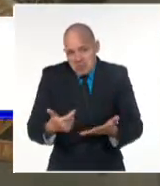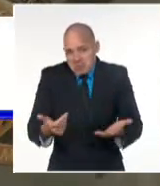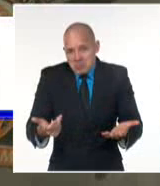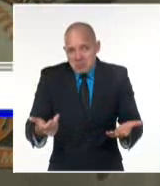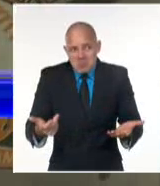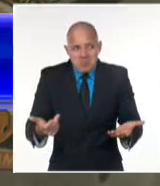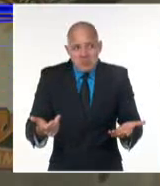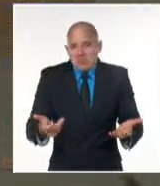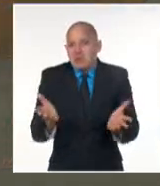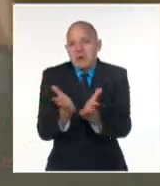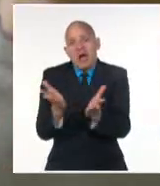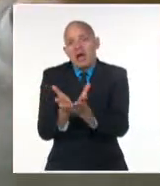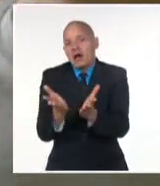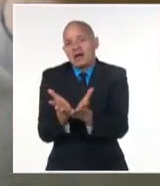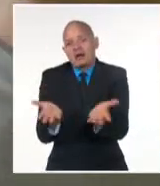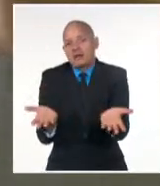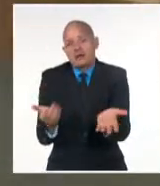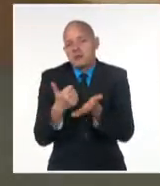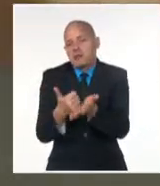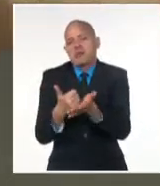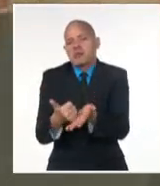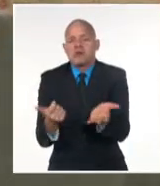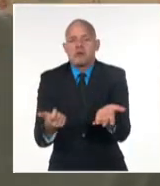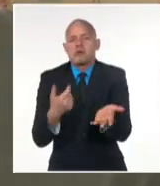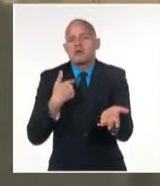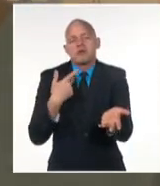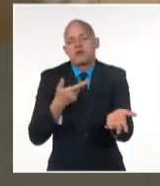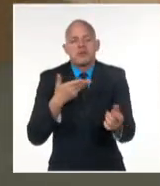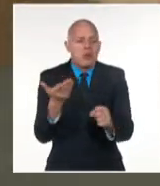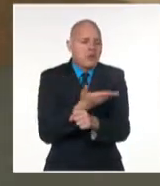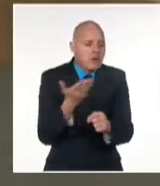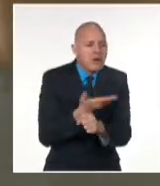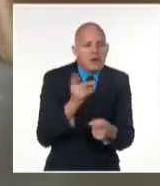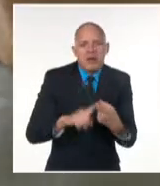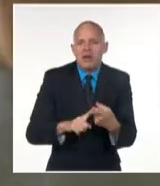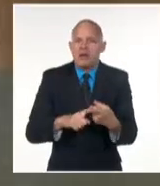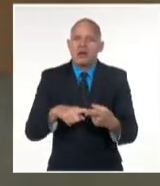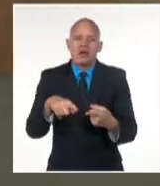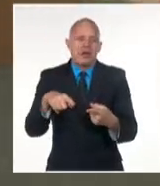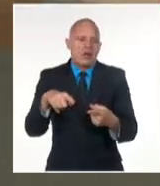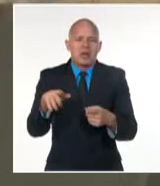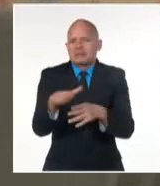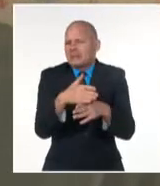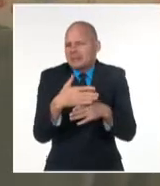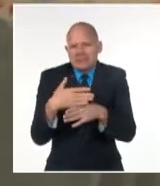los estudiantes tomate ajoporro orégano